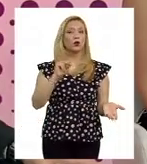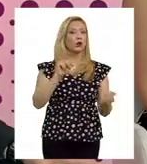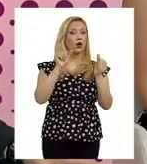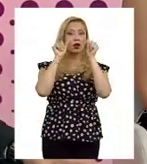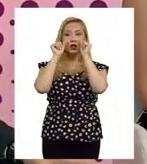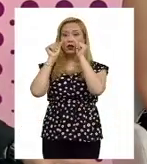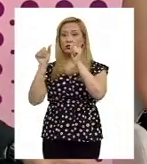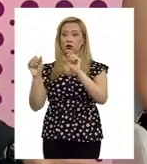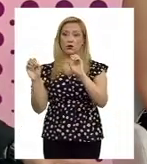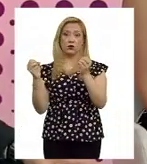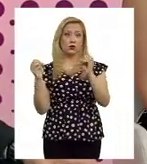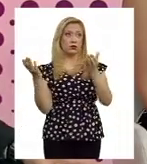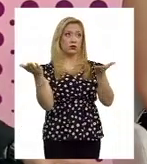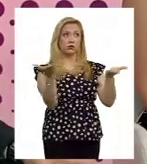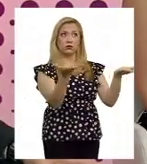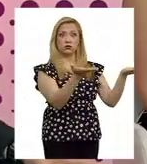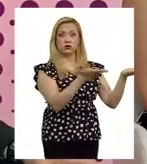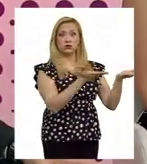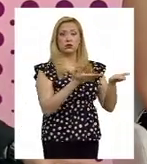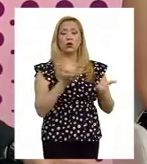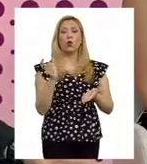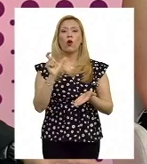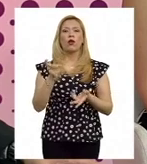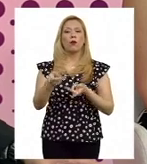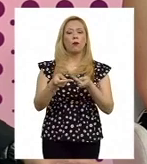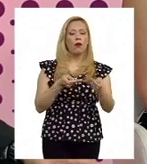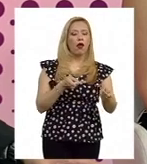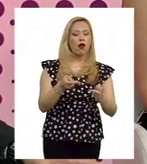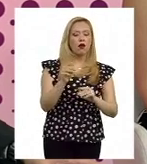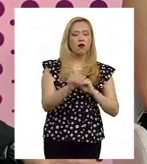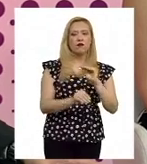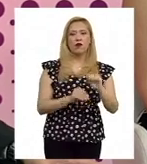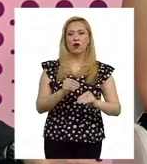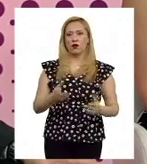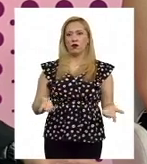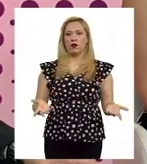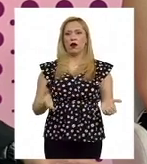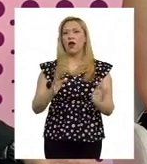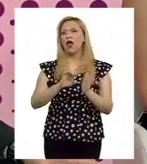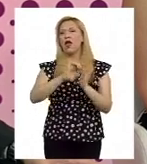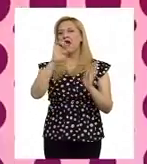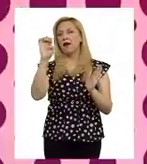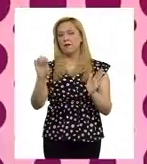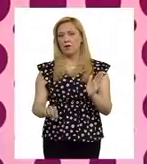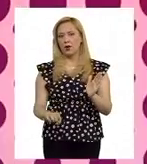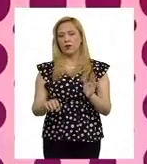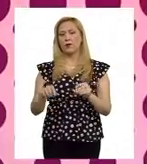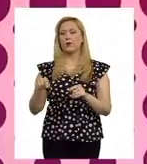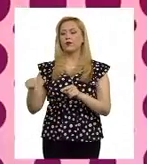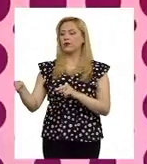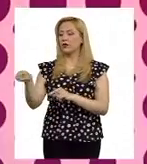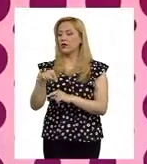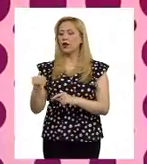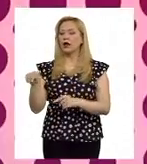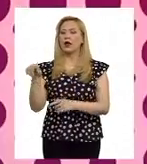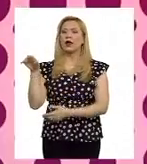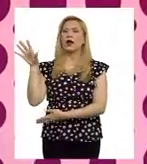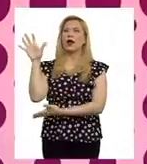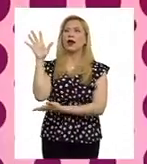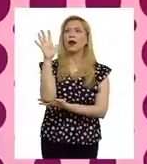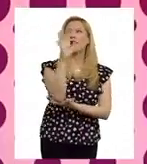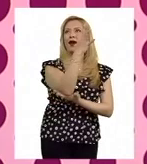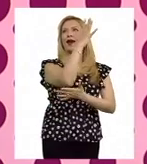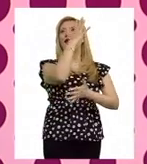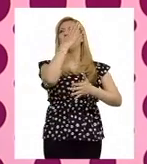en cuenta a la hora de la planeación. Por ejemplo, la interrelación que tienen los ecosistemas entre sí es